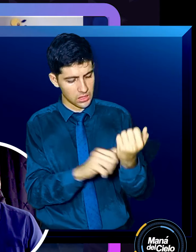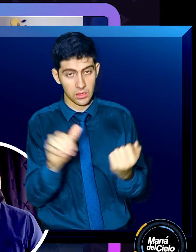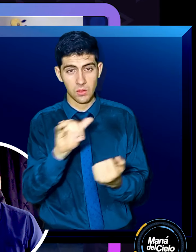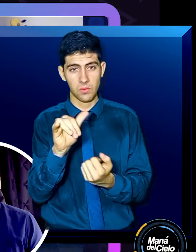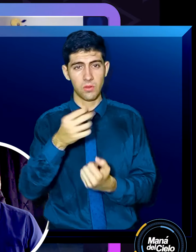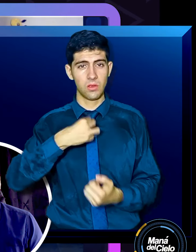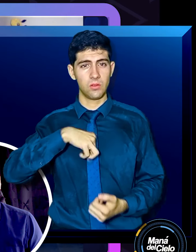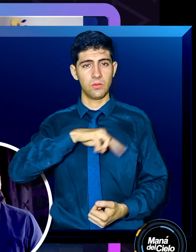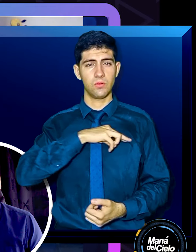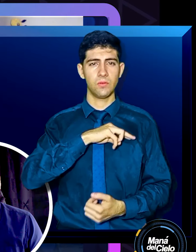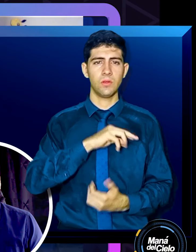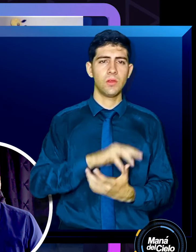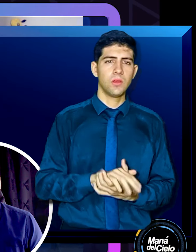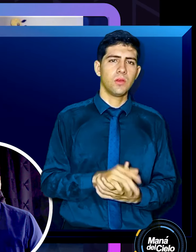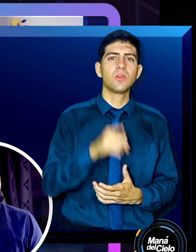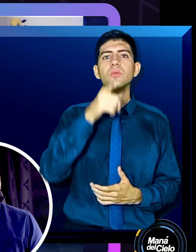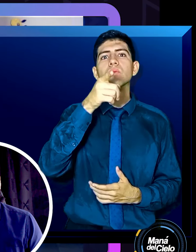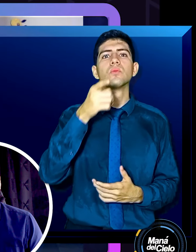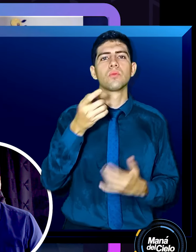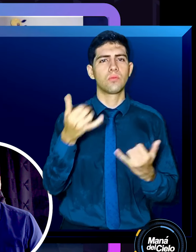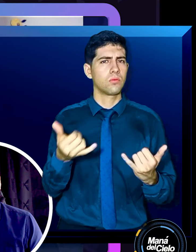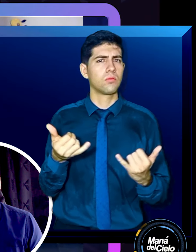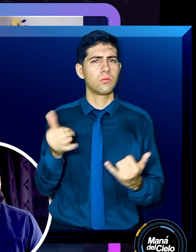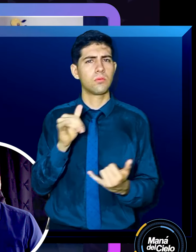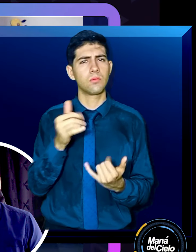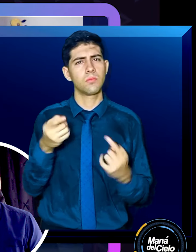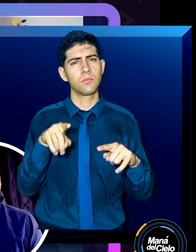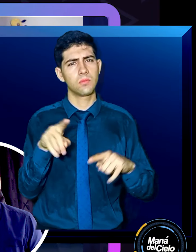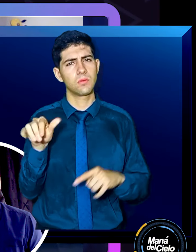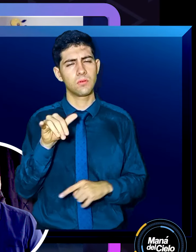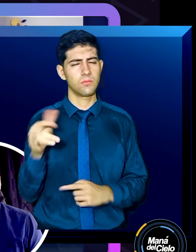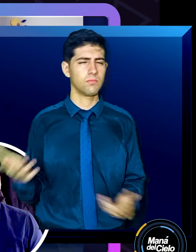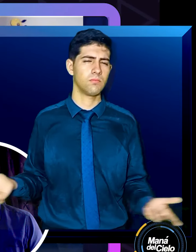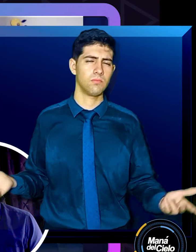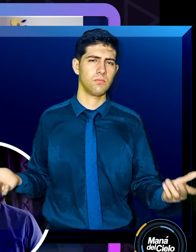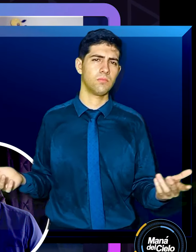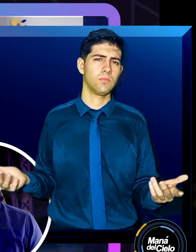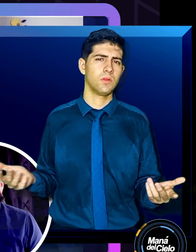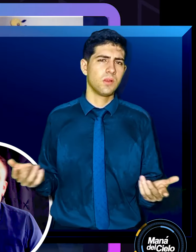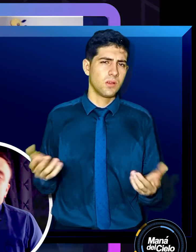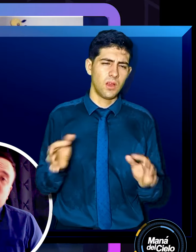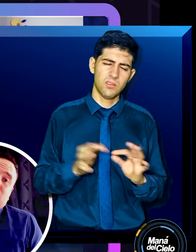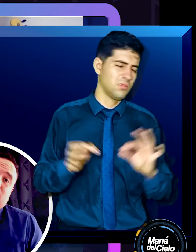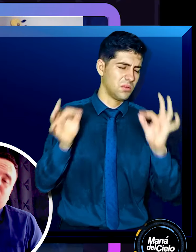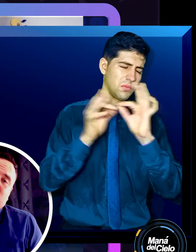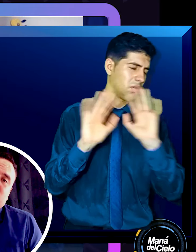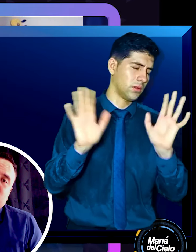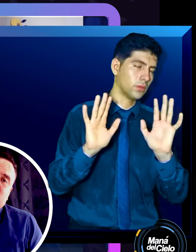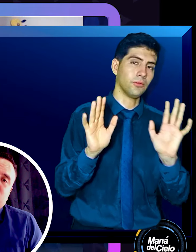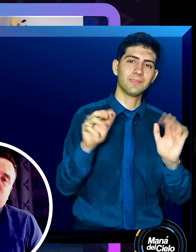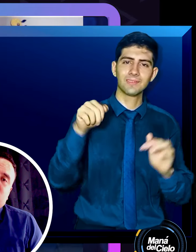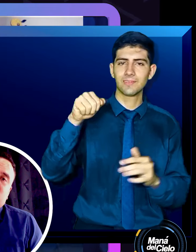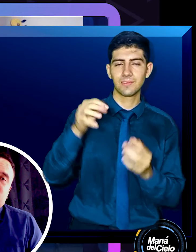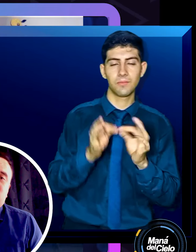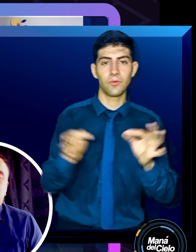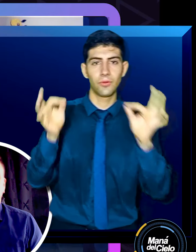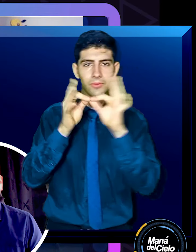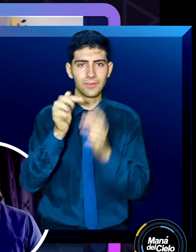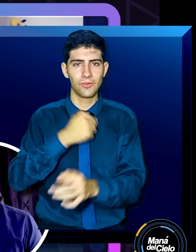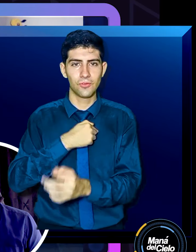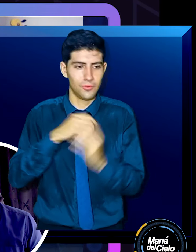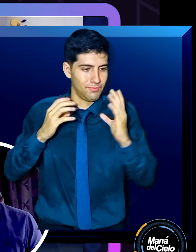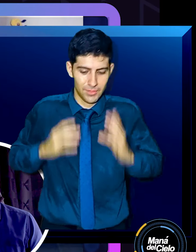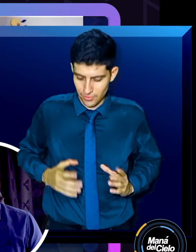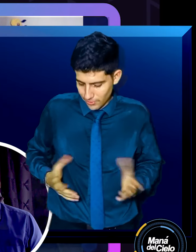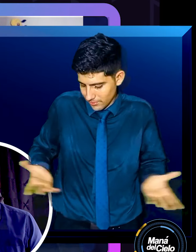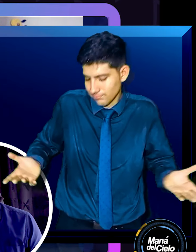¿Tú quieres ser eso? Mano, eso es intrascendente. Eso es lo más trascendente que tenemos. Soy un ser humano